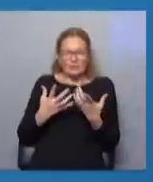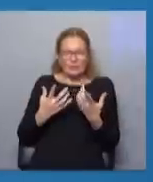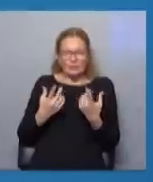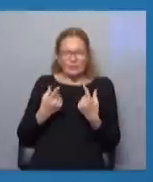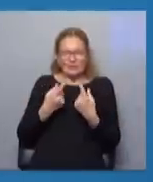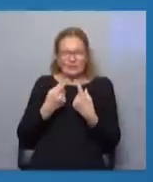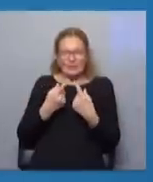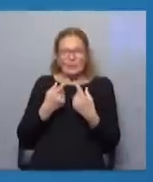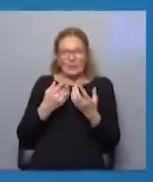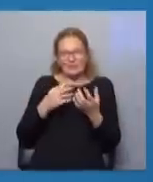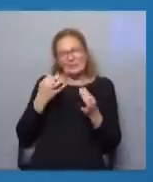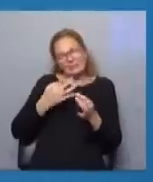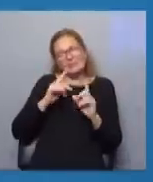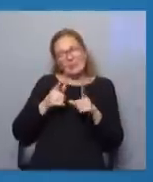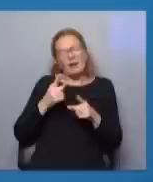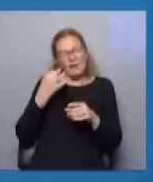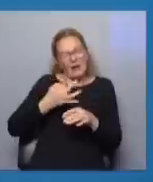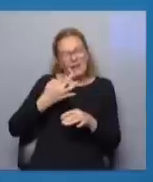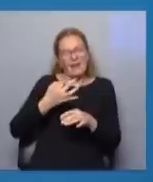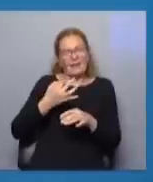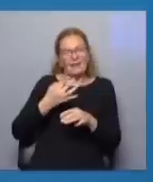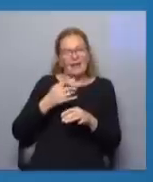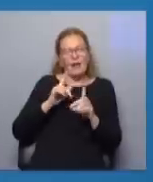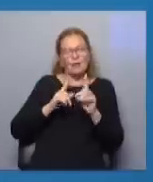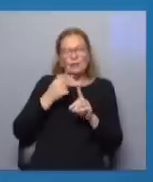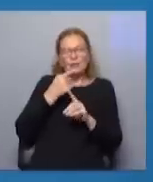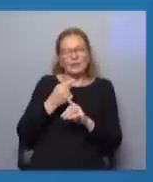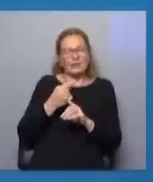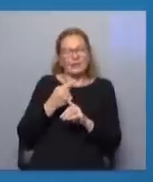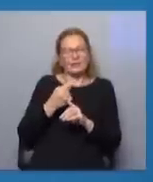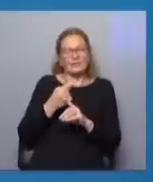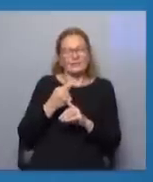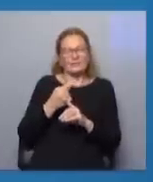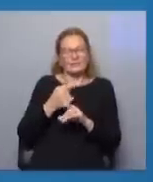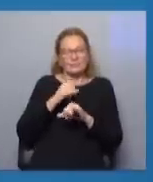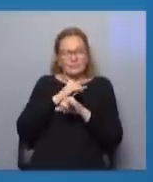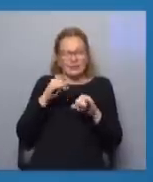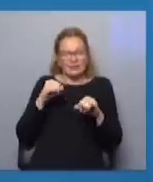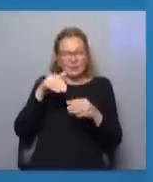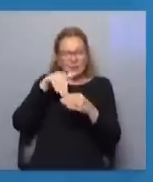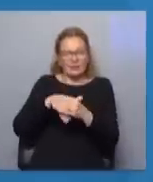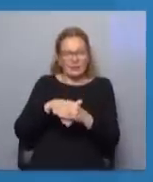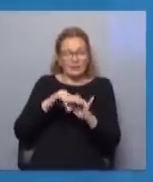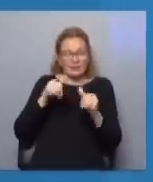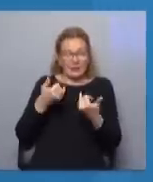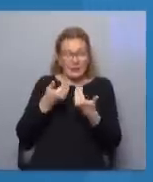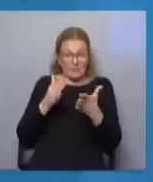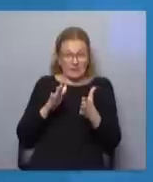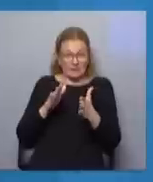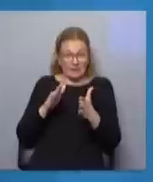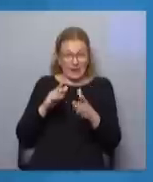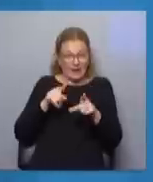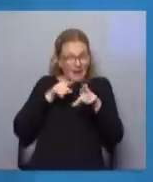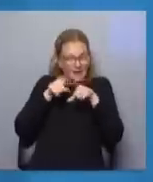campaña también es cierto que hay quienes sostienen que terminan pasar unas elecciones y ya empieza a la carrera para la